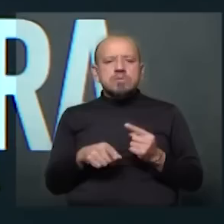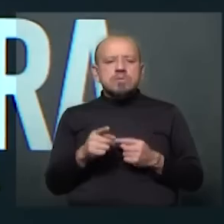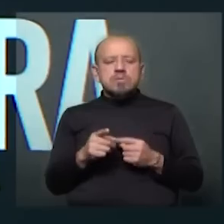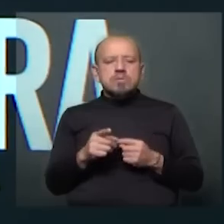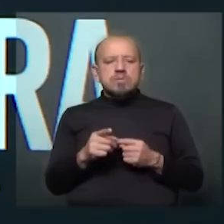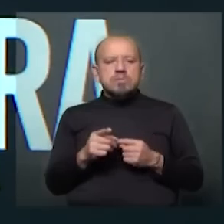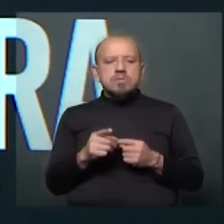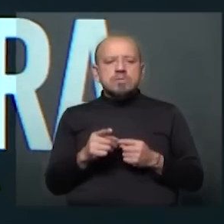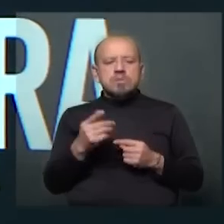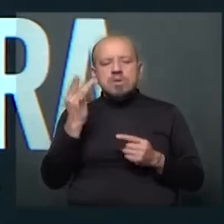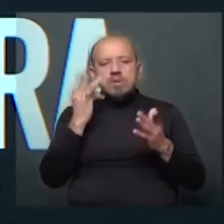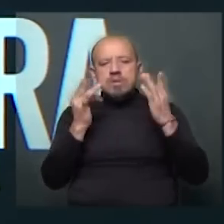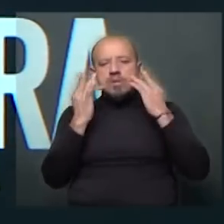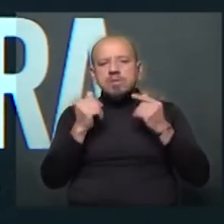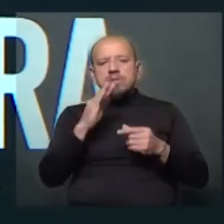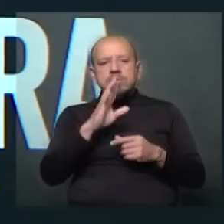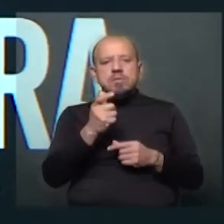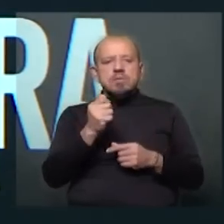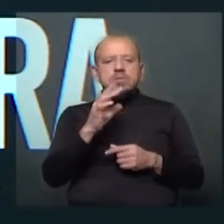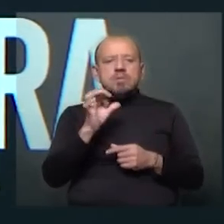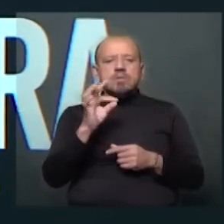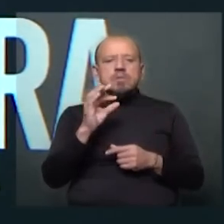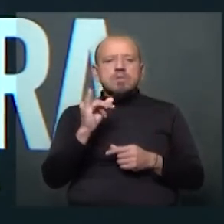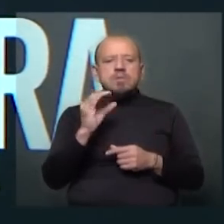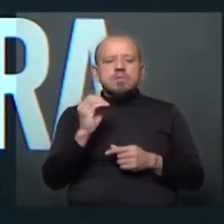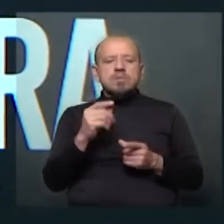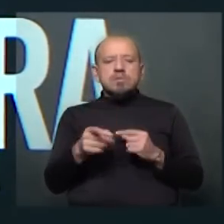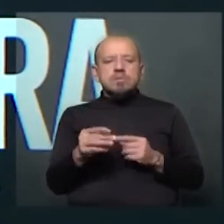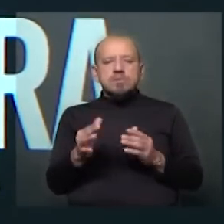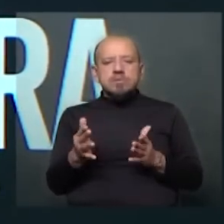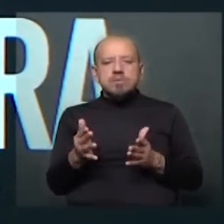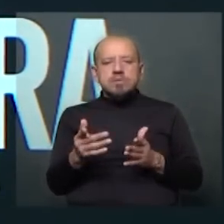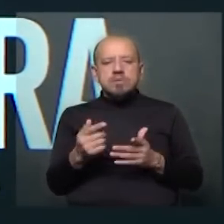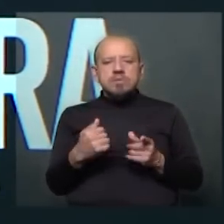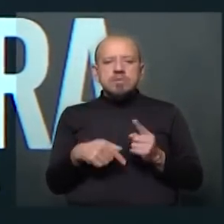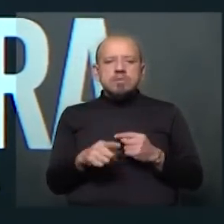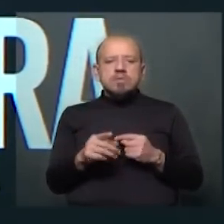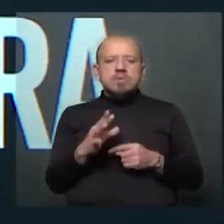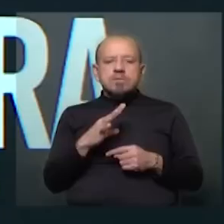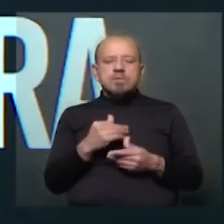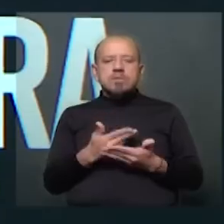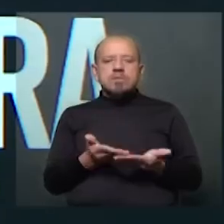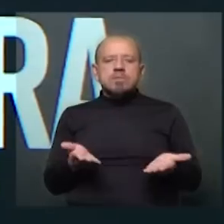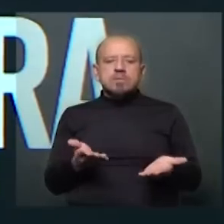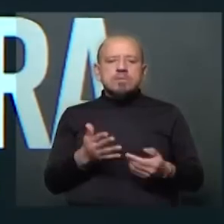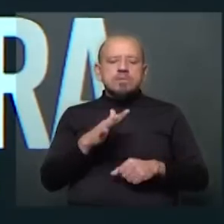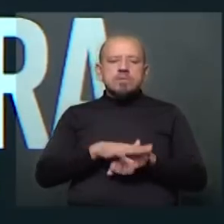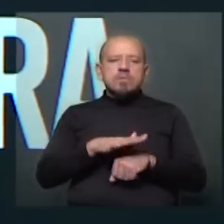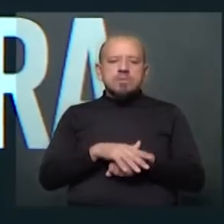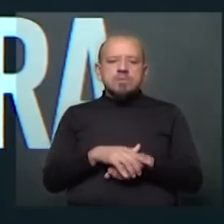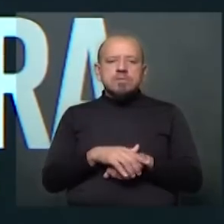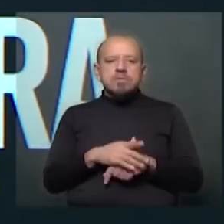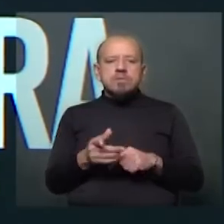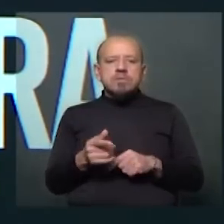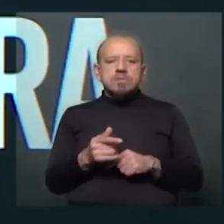plástico que fue lo que fue toda la vida por supuesto y por lo que lo conocemos y hago un paréntesis pequeño hay una muestra en este momento el Museo Nacional de artes